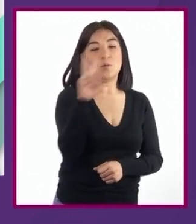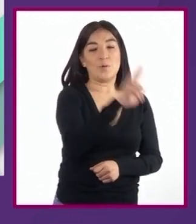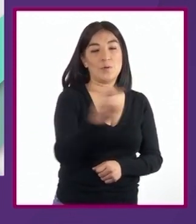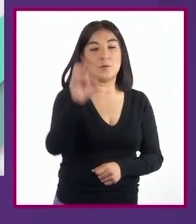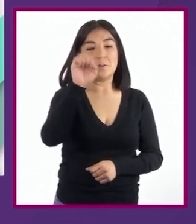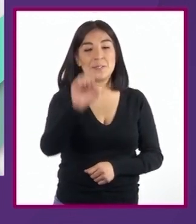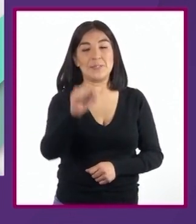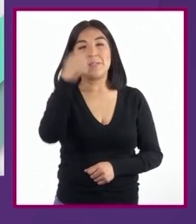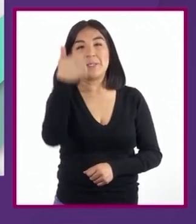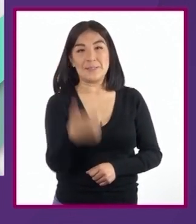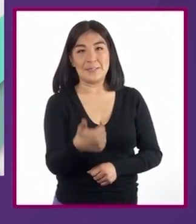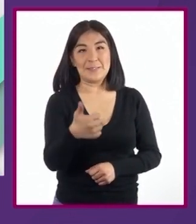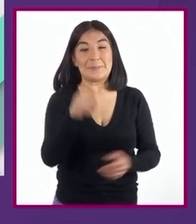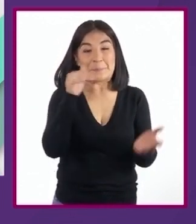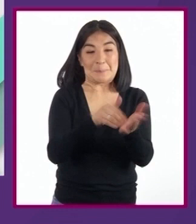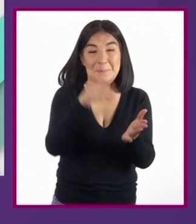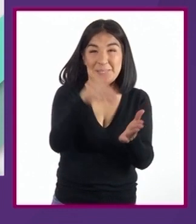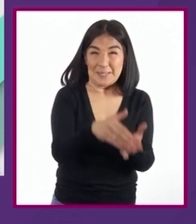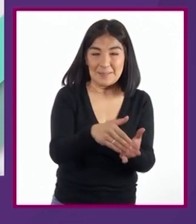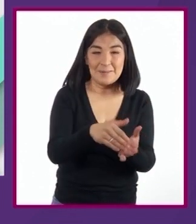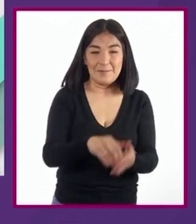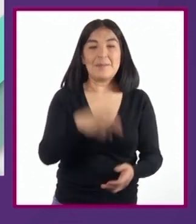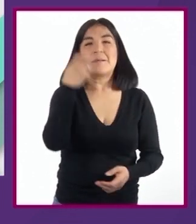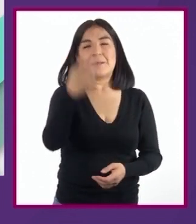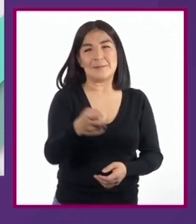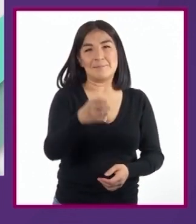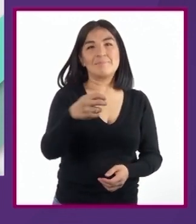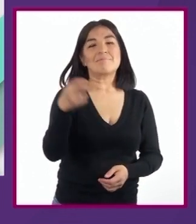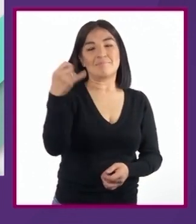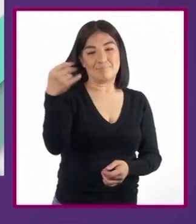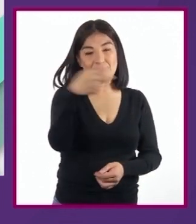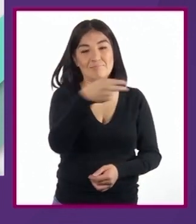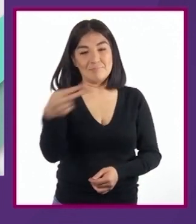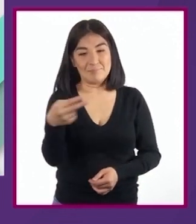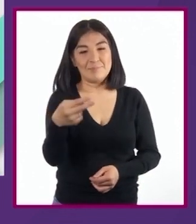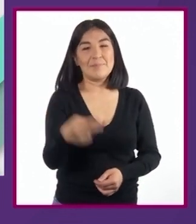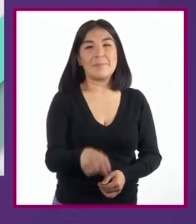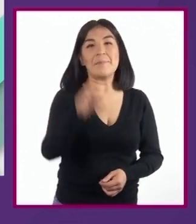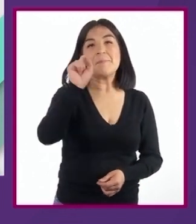266 milésimos y a su vez es aproximadamente